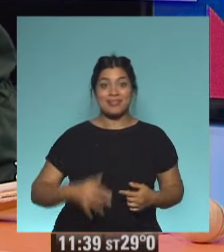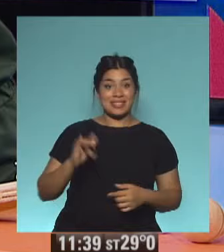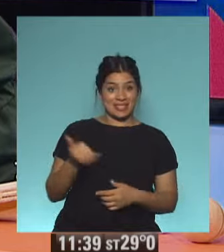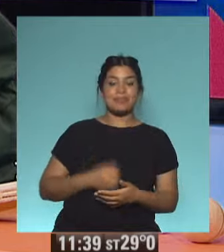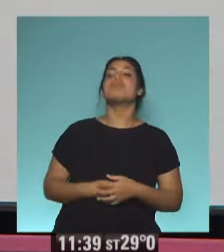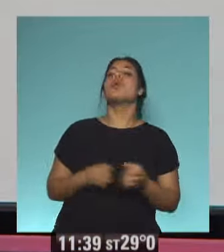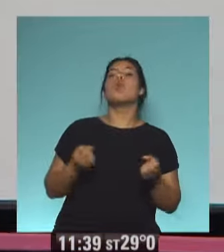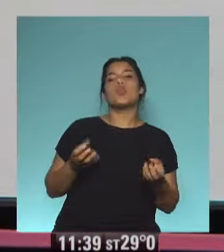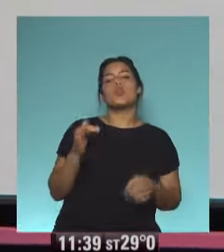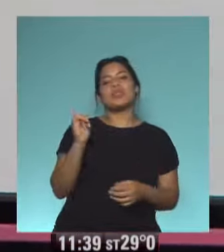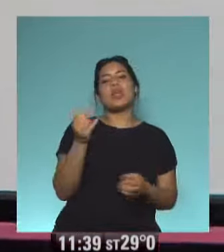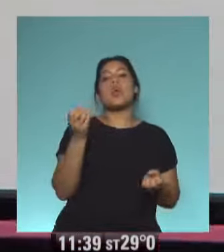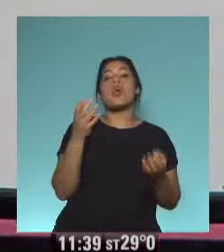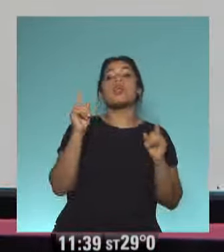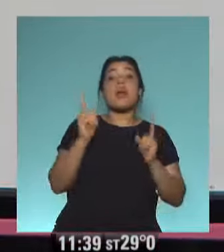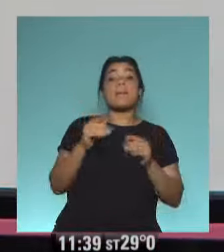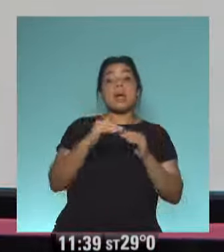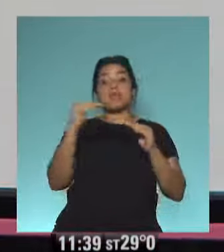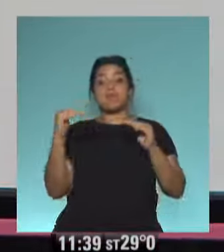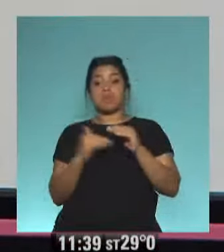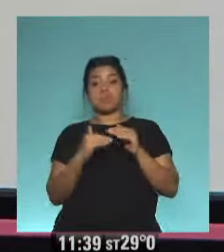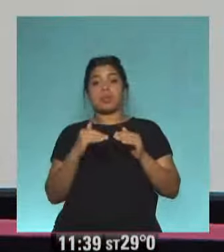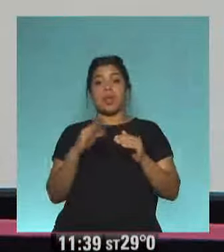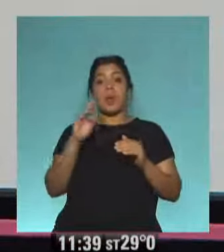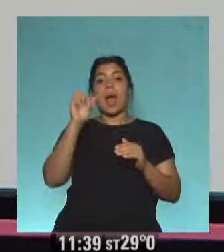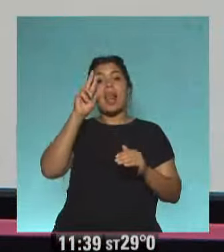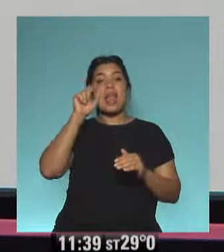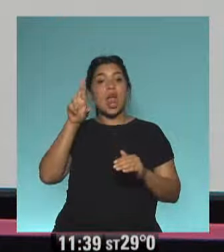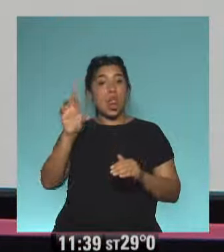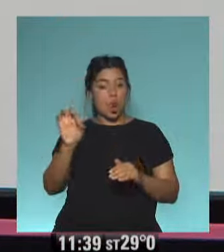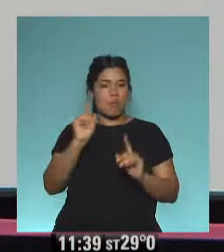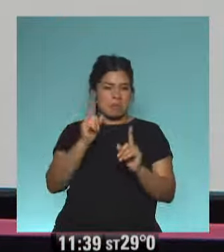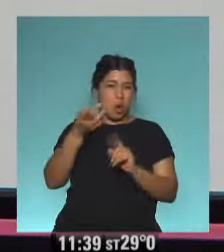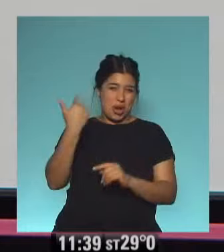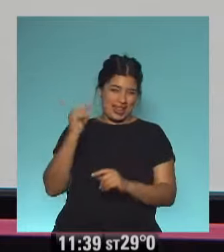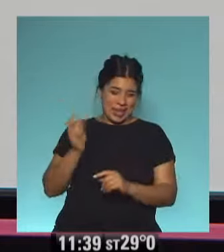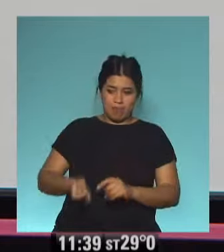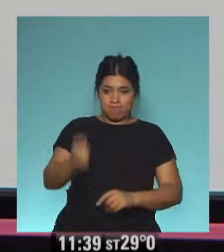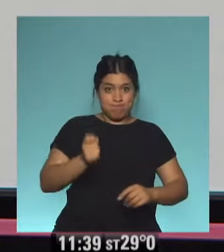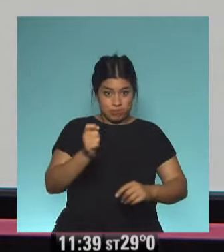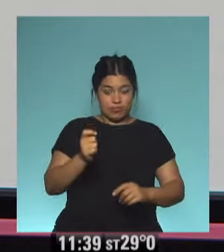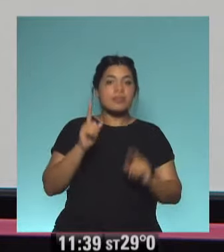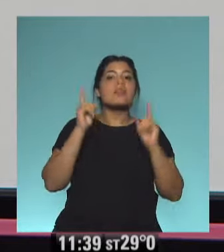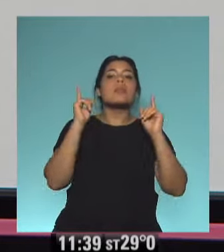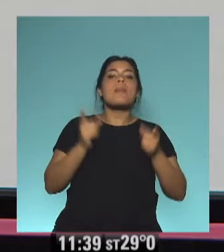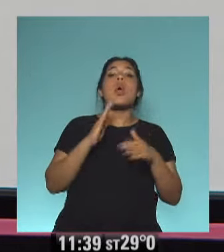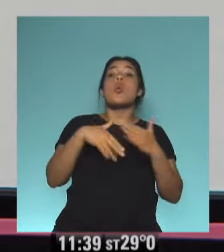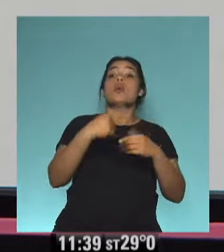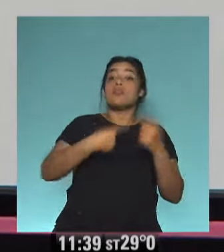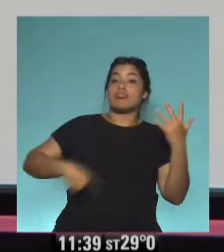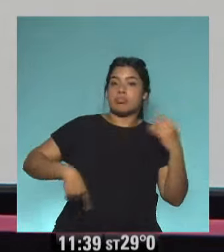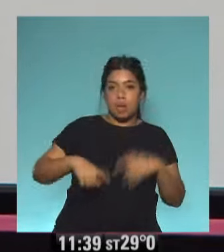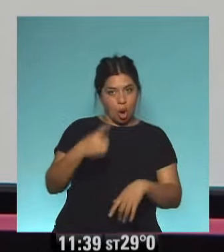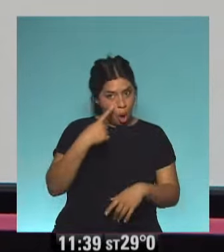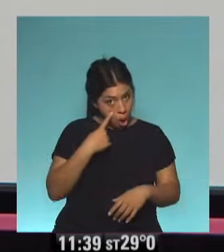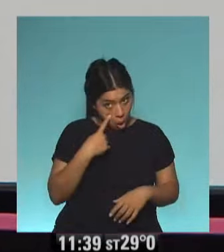también. Claro, bueno, entonces acá teníamos también escrito el valero que estuvimos jugando recién. Y todos estos juguetes que, atención a cómo se escribe